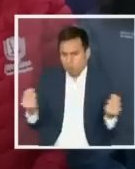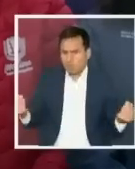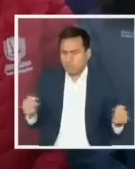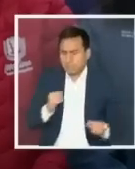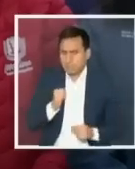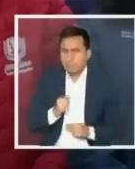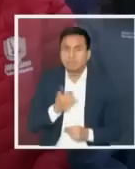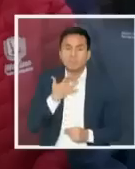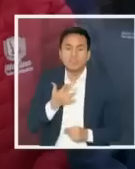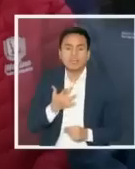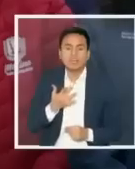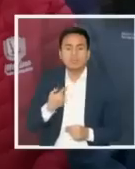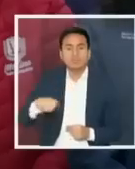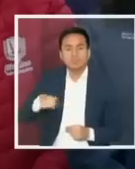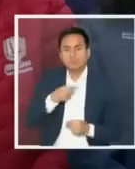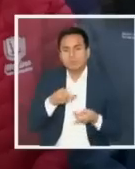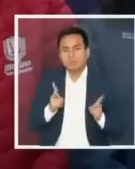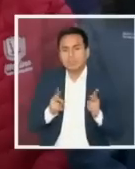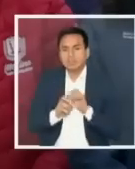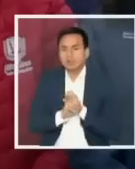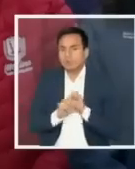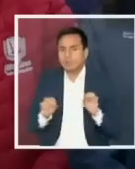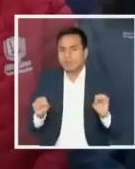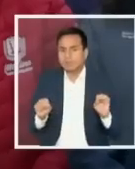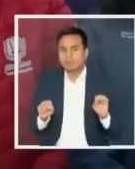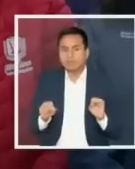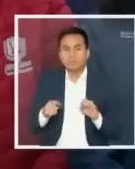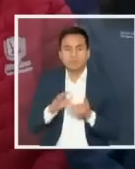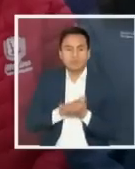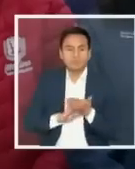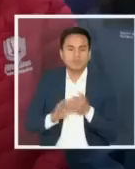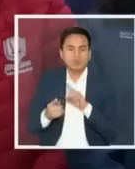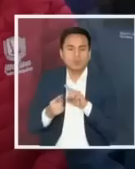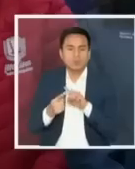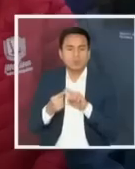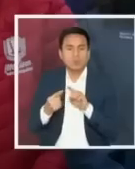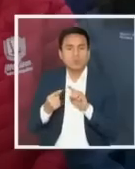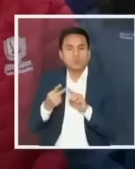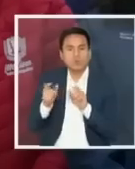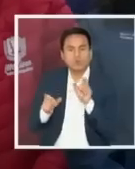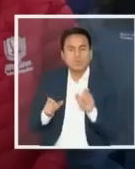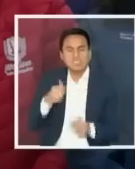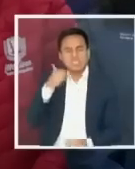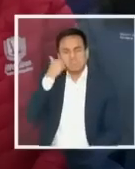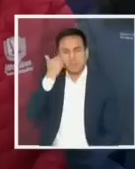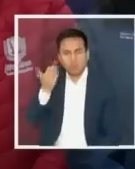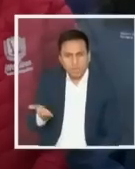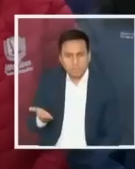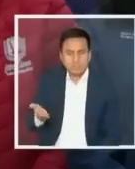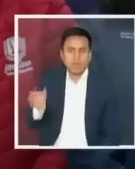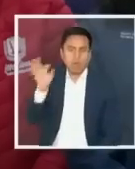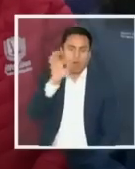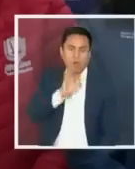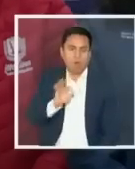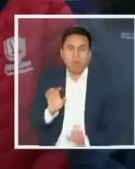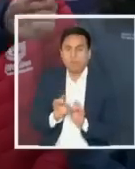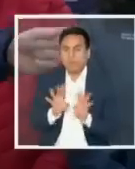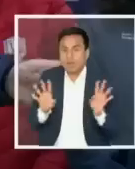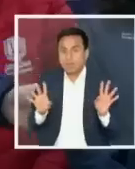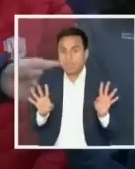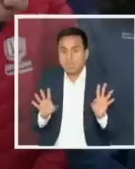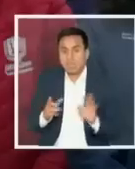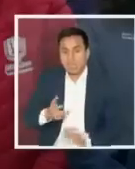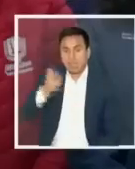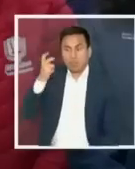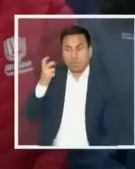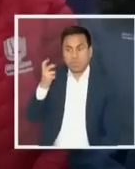saber... ¿En qué minuto, qué día se entera el presidente de esta situación? Porque él, como presidente, y como